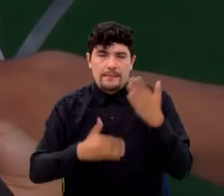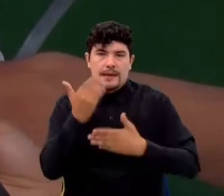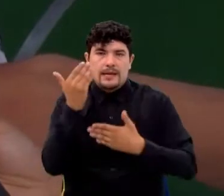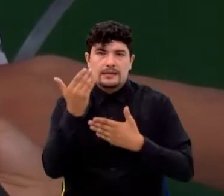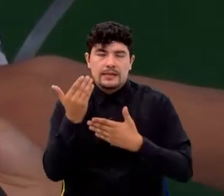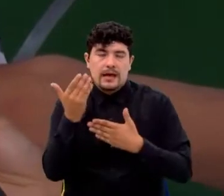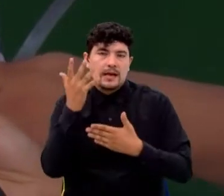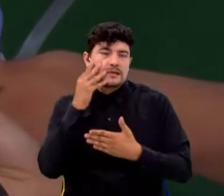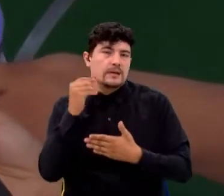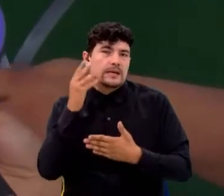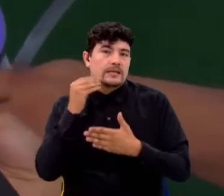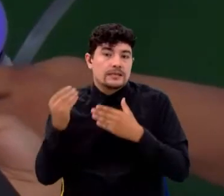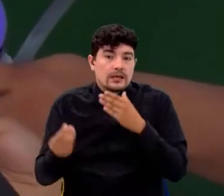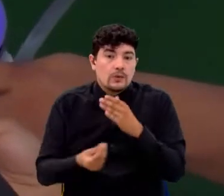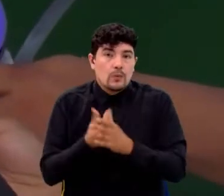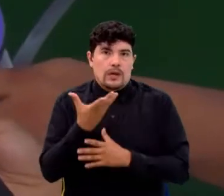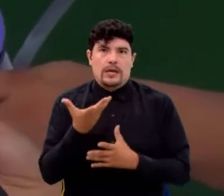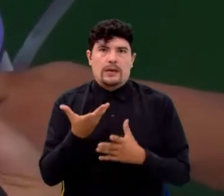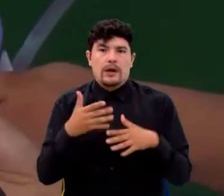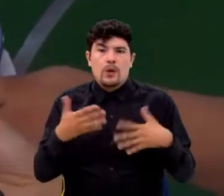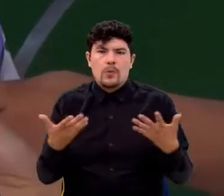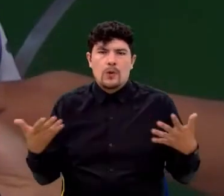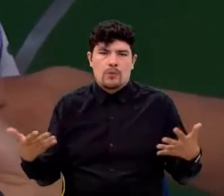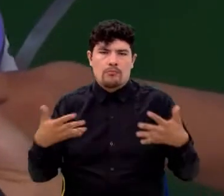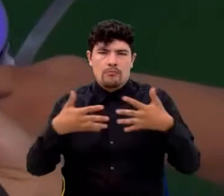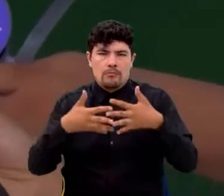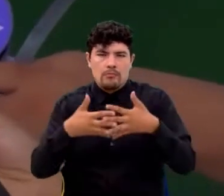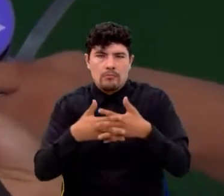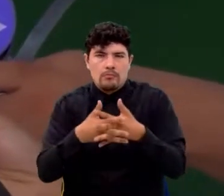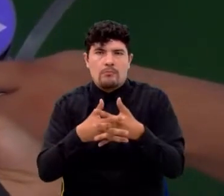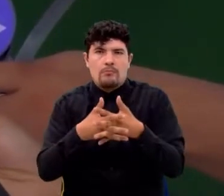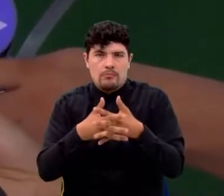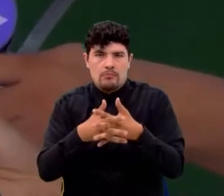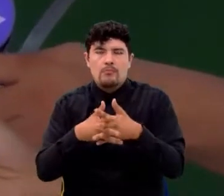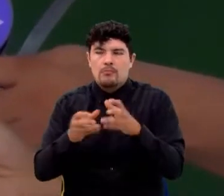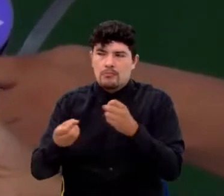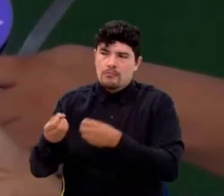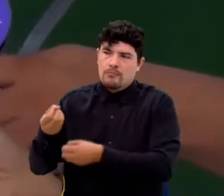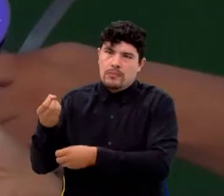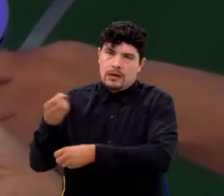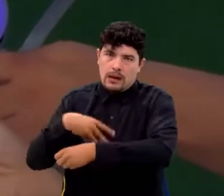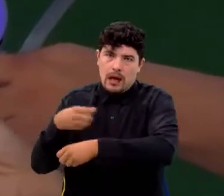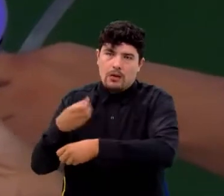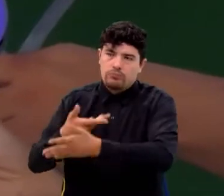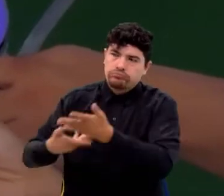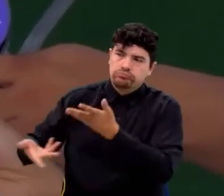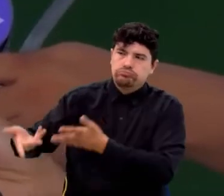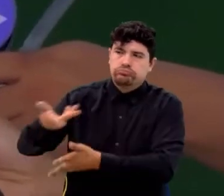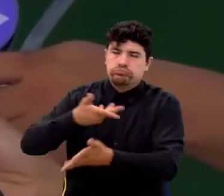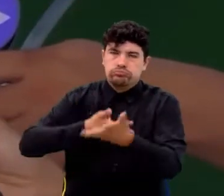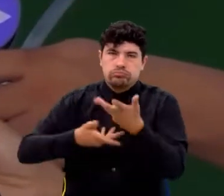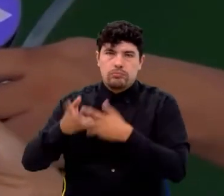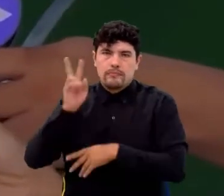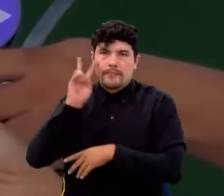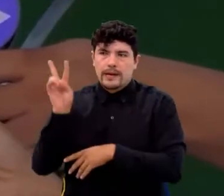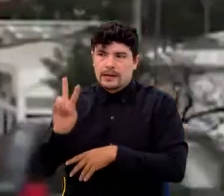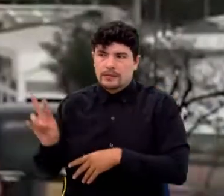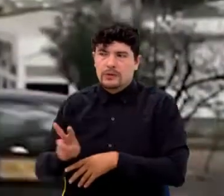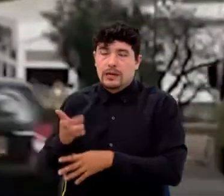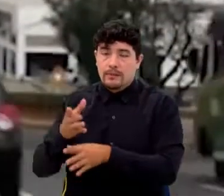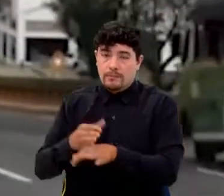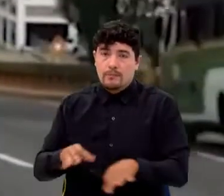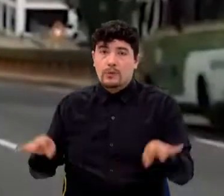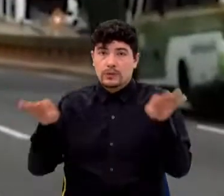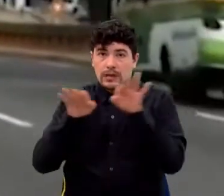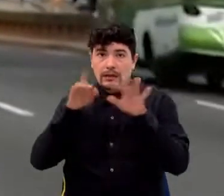una nueva experiencia de integración con el mercado venezolano, que siempre ha sido un aliado muy importante